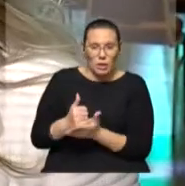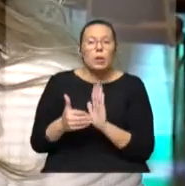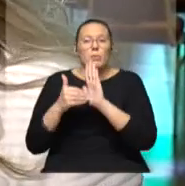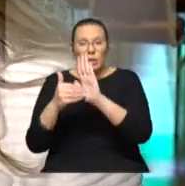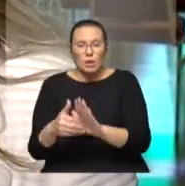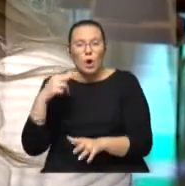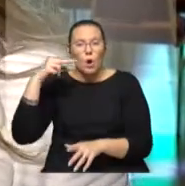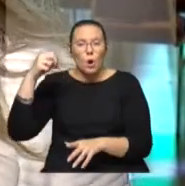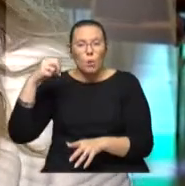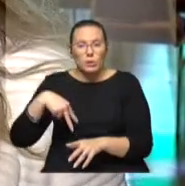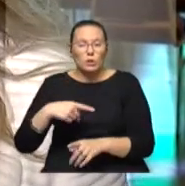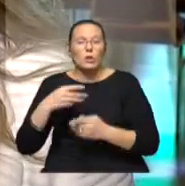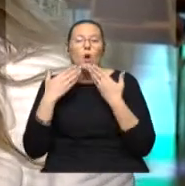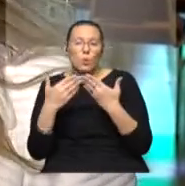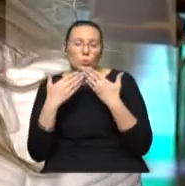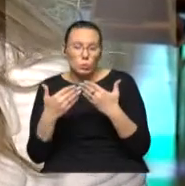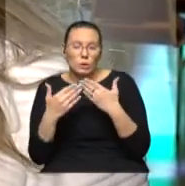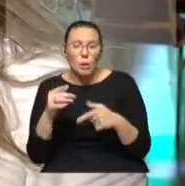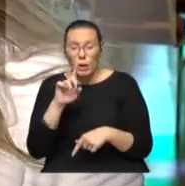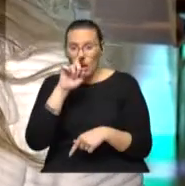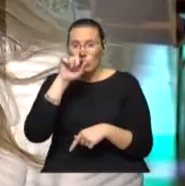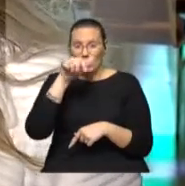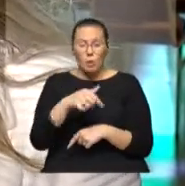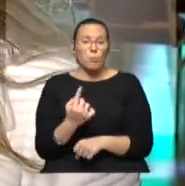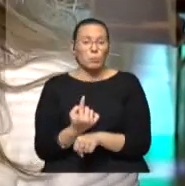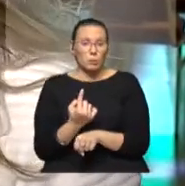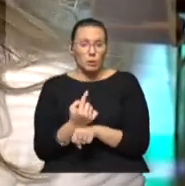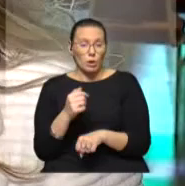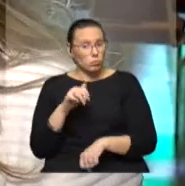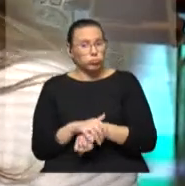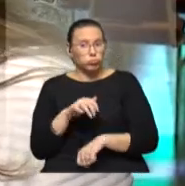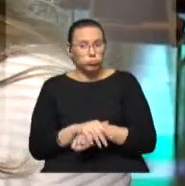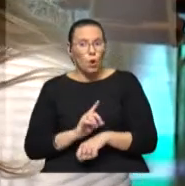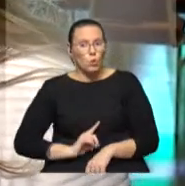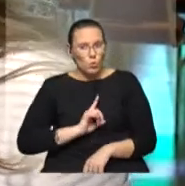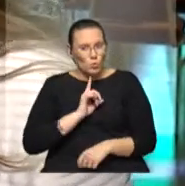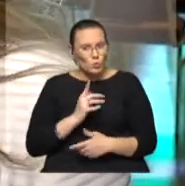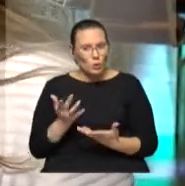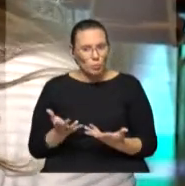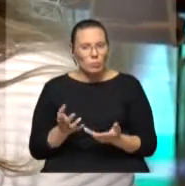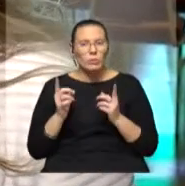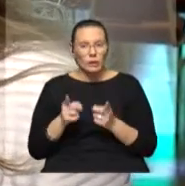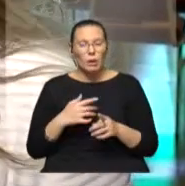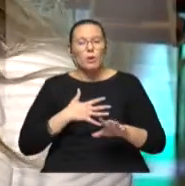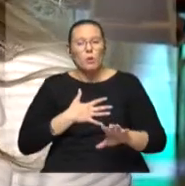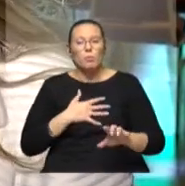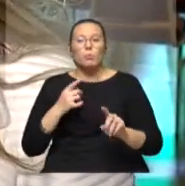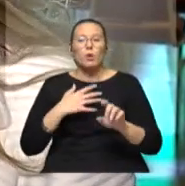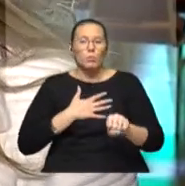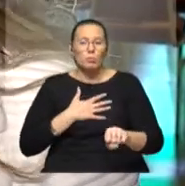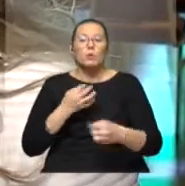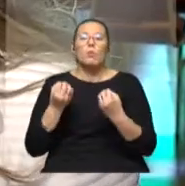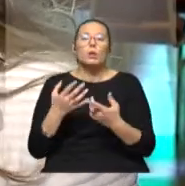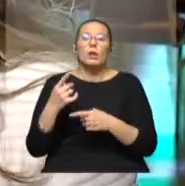de opiniones consultivas. Y bueno, y para Montevideo es por un lado una responsabilidad y un orgullo muy grande y también un compromiso, porque eso nos